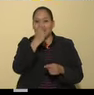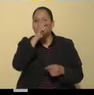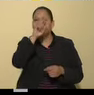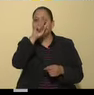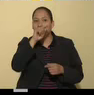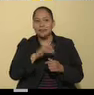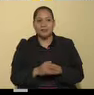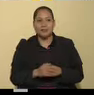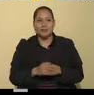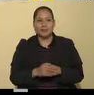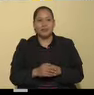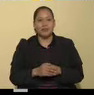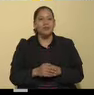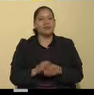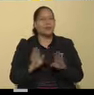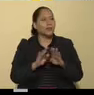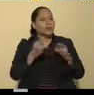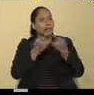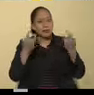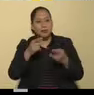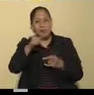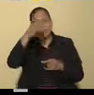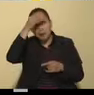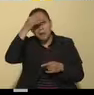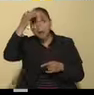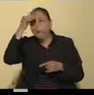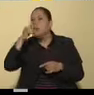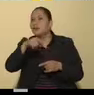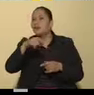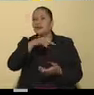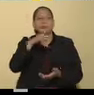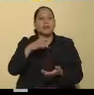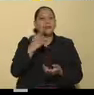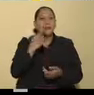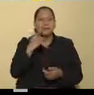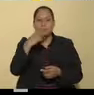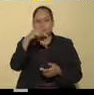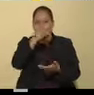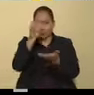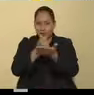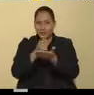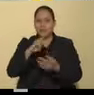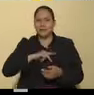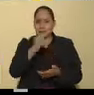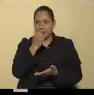pajaritos! ¿Qué de historia se aprende recorriendo este lugar? Tu ciudad,